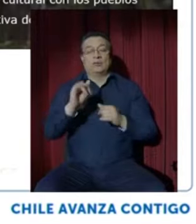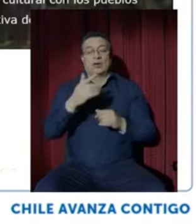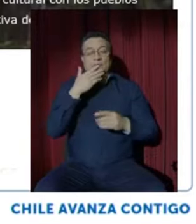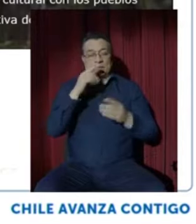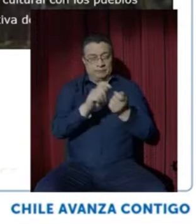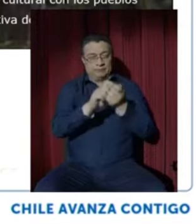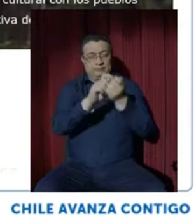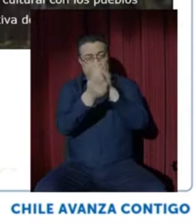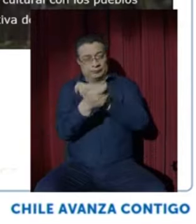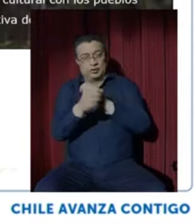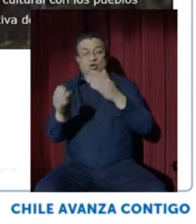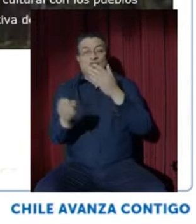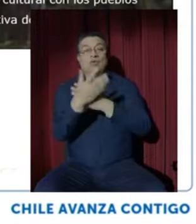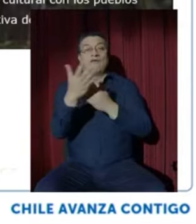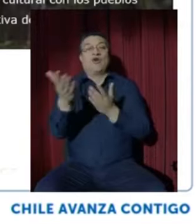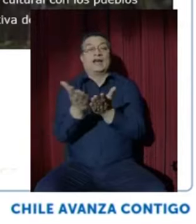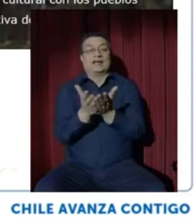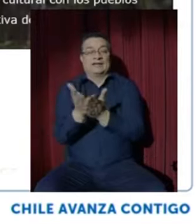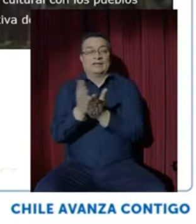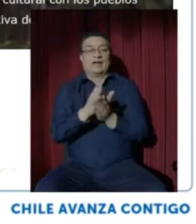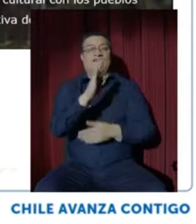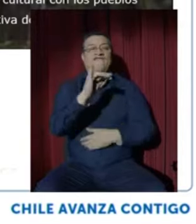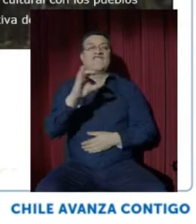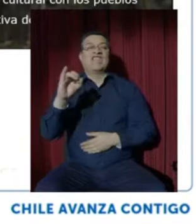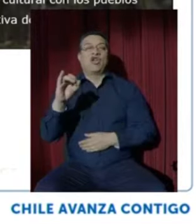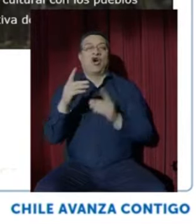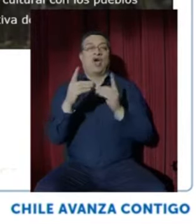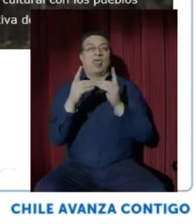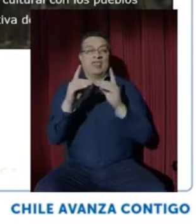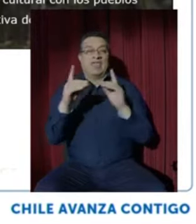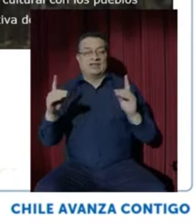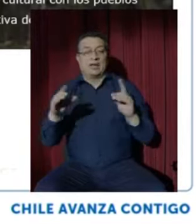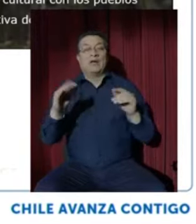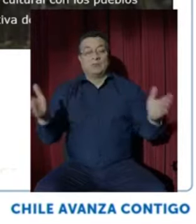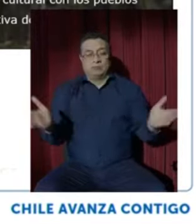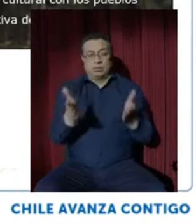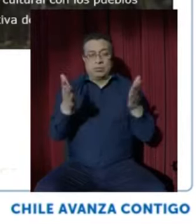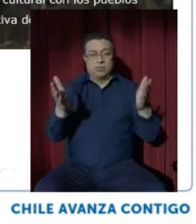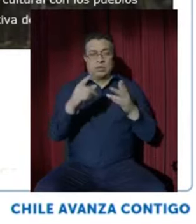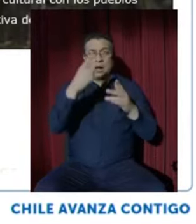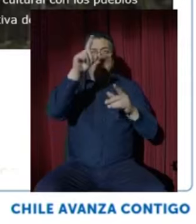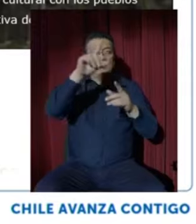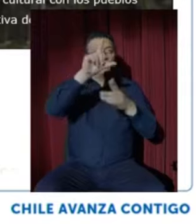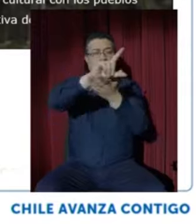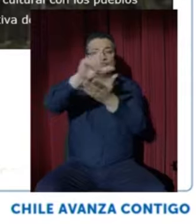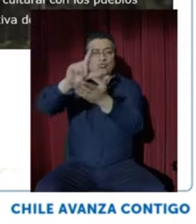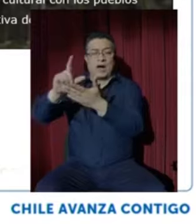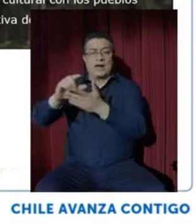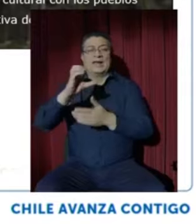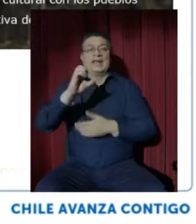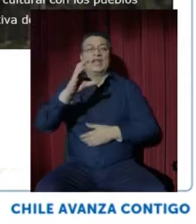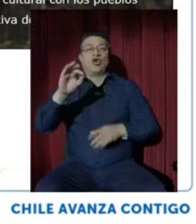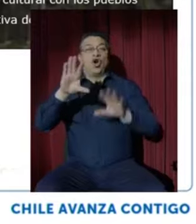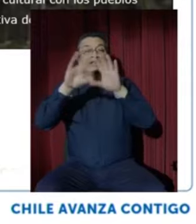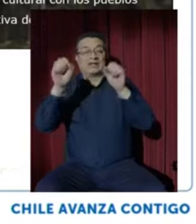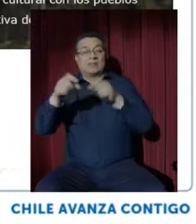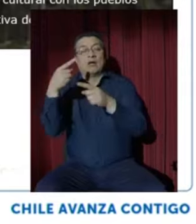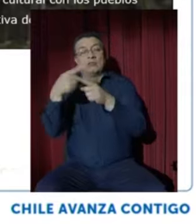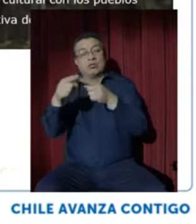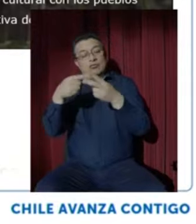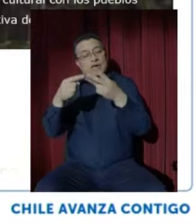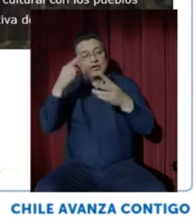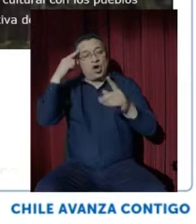traspaso hacia el nuevo servicio de biodiversidad promover y manejar paisaje y ecosistema con fines multifuncionales